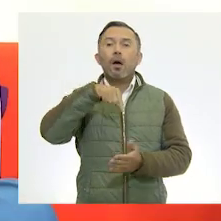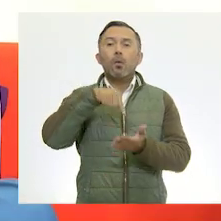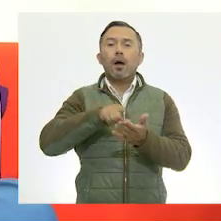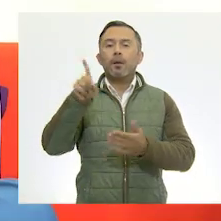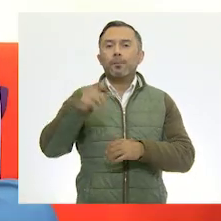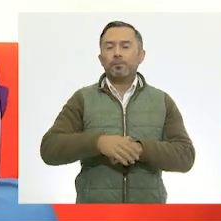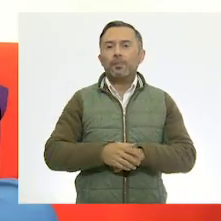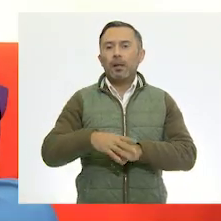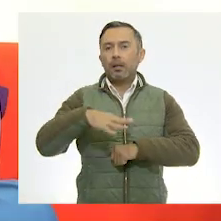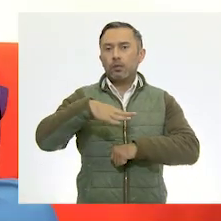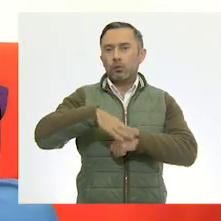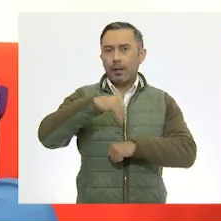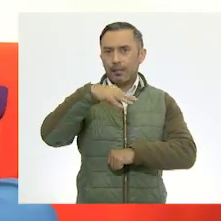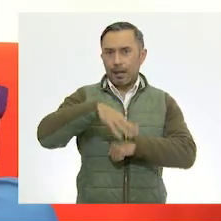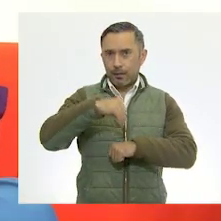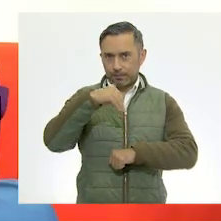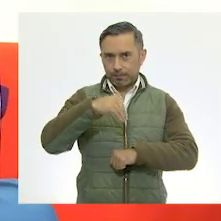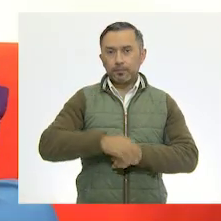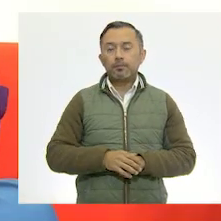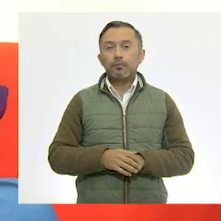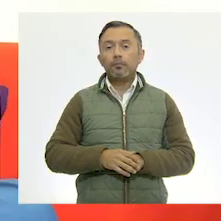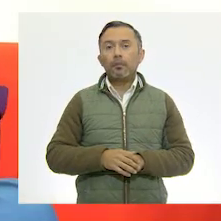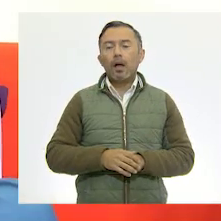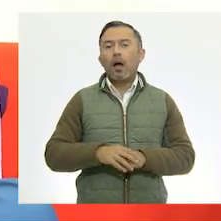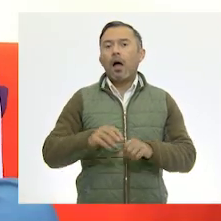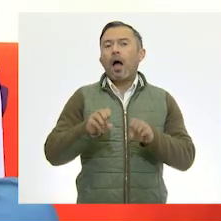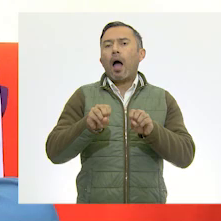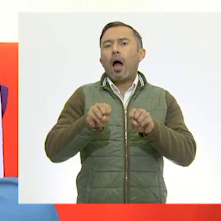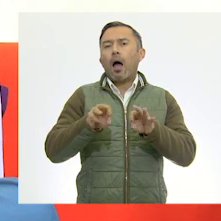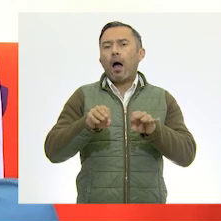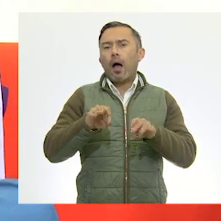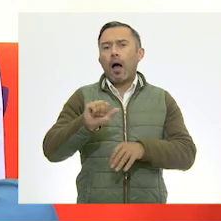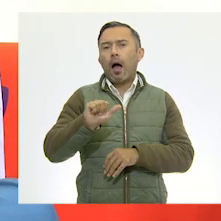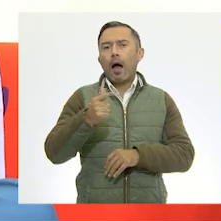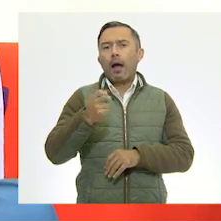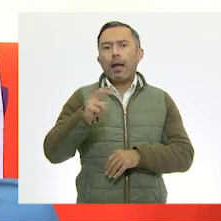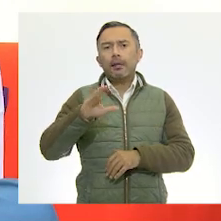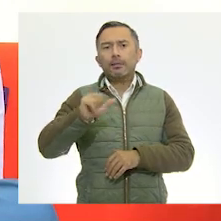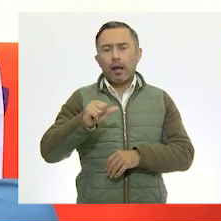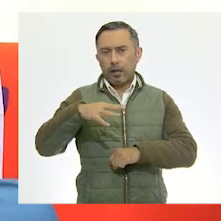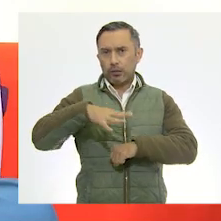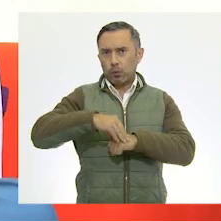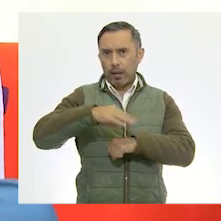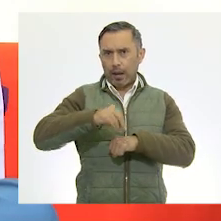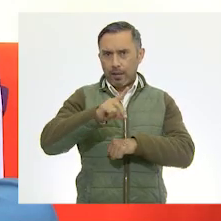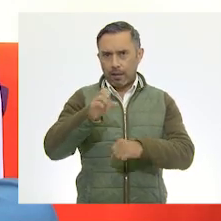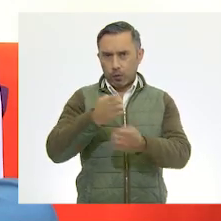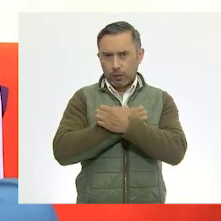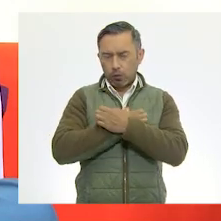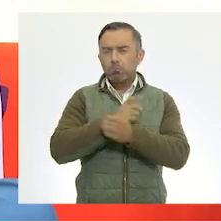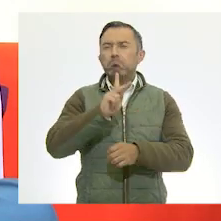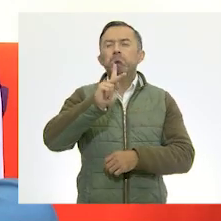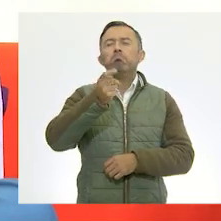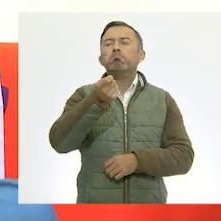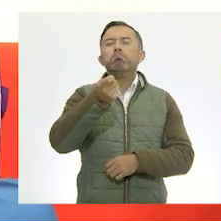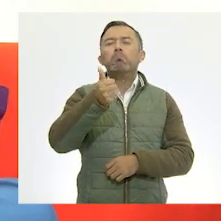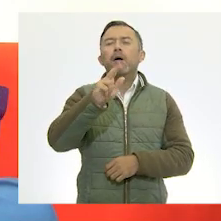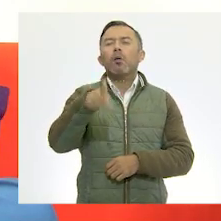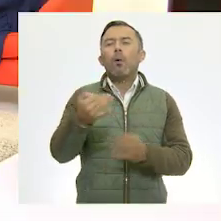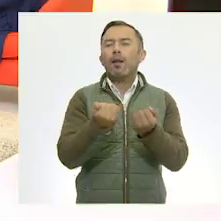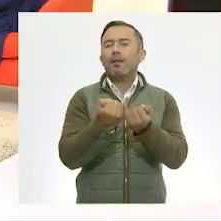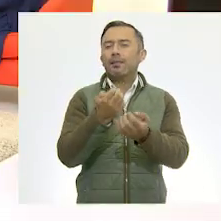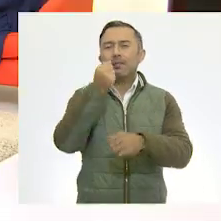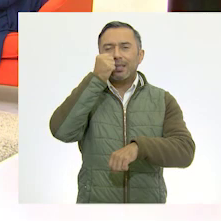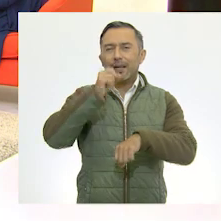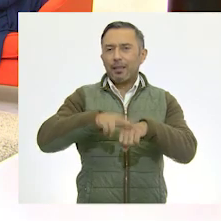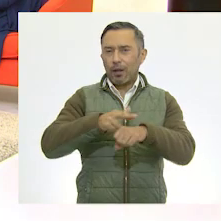la Agencia Sueca de Educación, que es como nuestra Secretaría de Educación aquí en México, por ahí de los finales de los 60, en donde